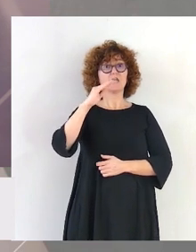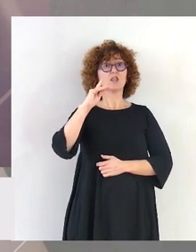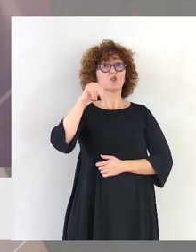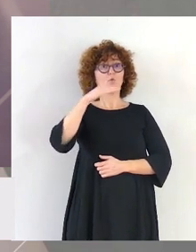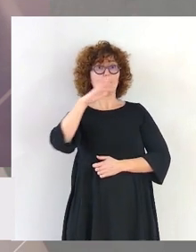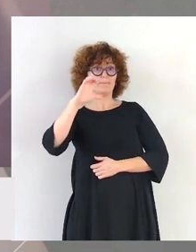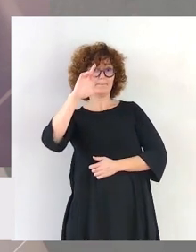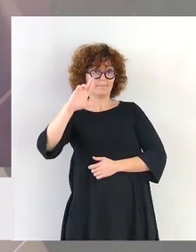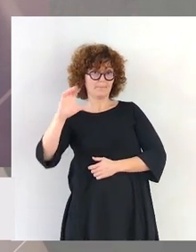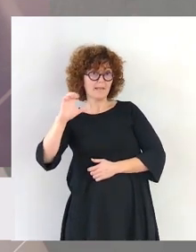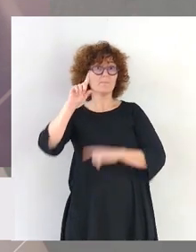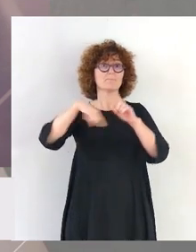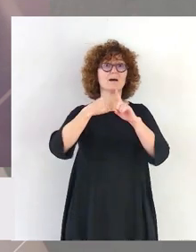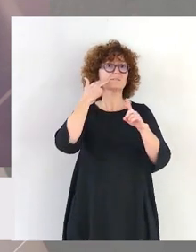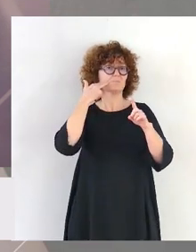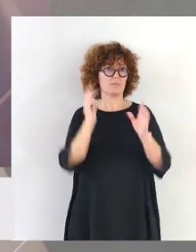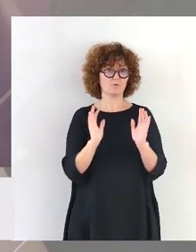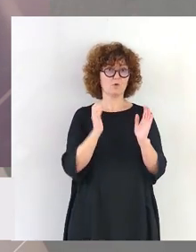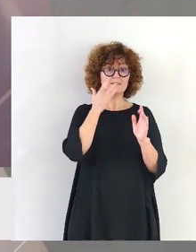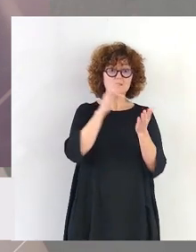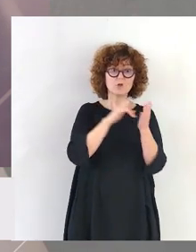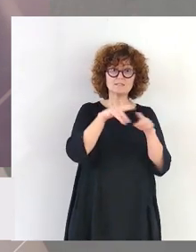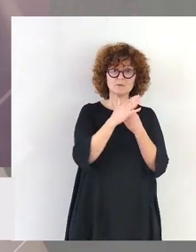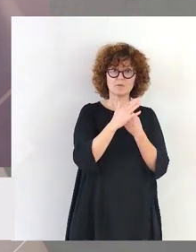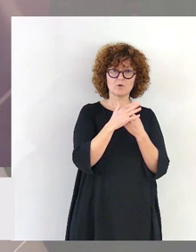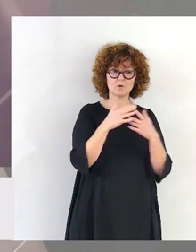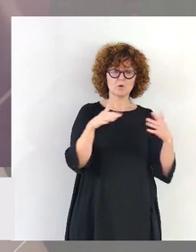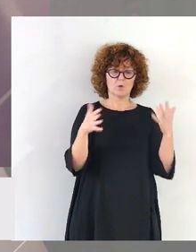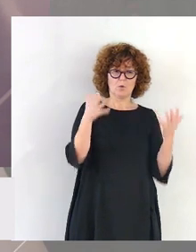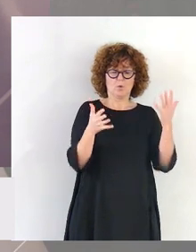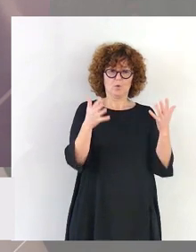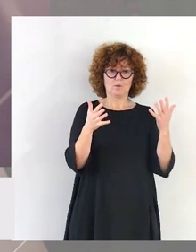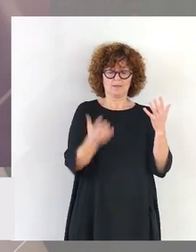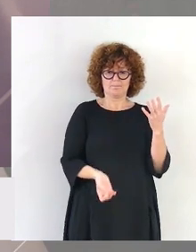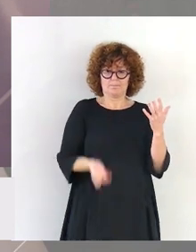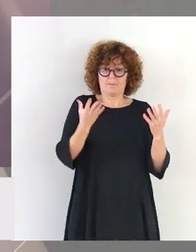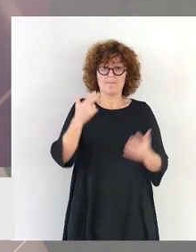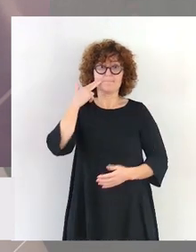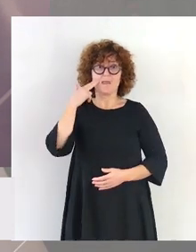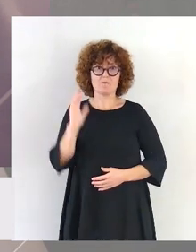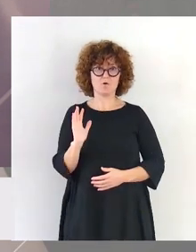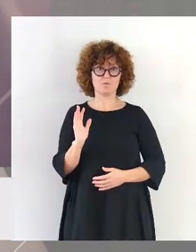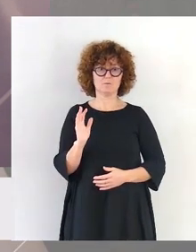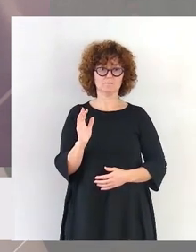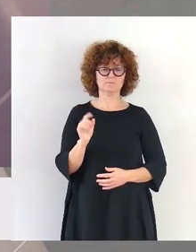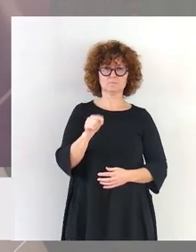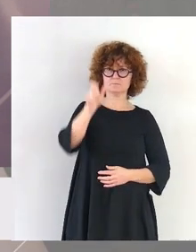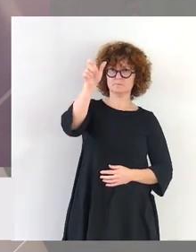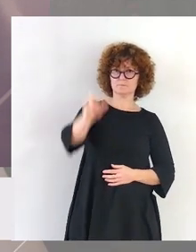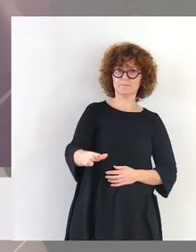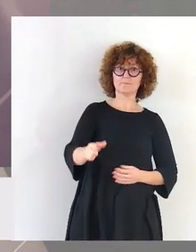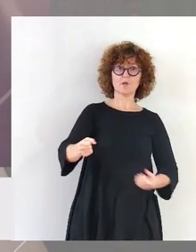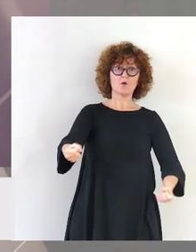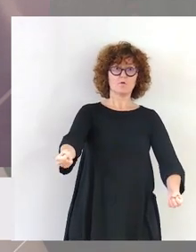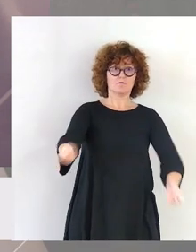y cuando uno vive en un contexto de incertidumbre y le sale el miedo y de repente enfrente te encuentras a un señor fuerte y